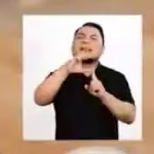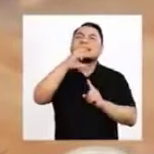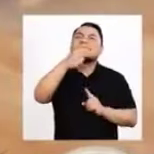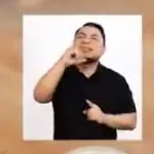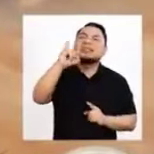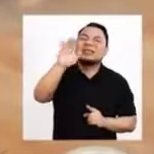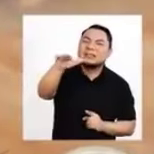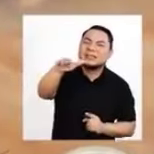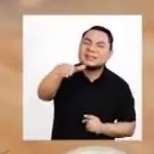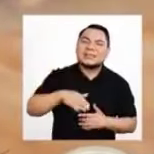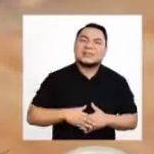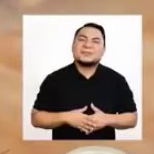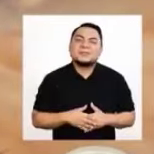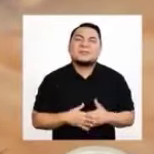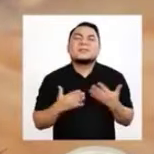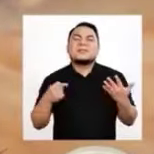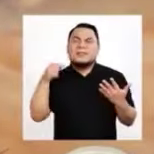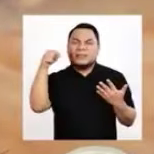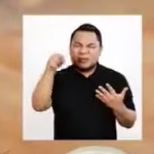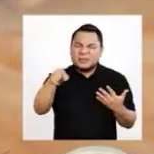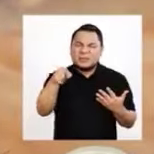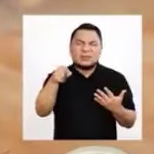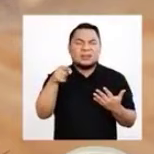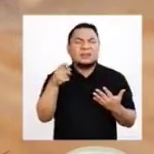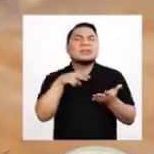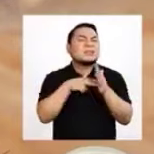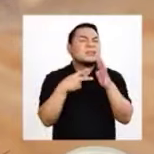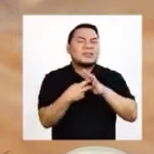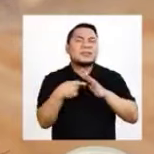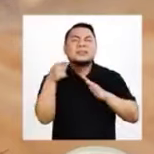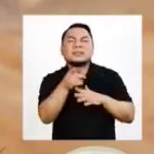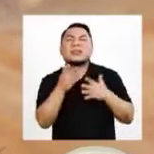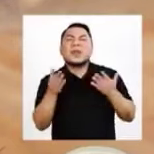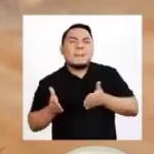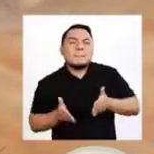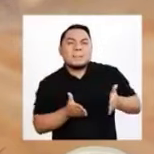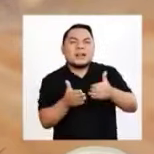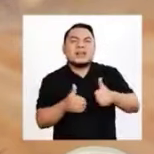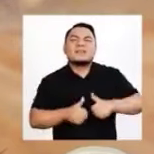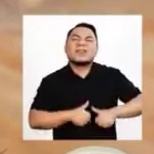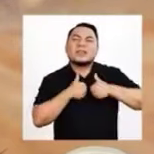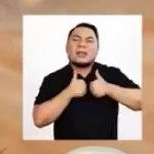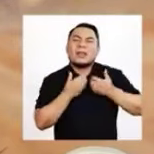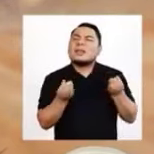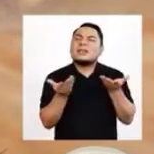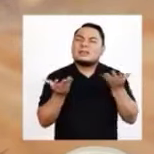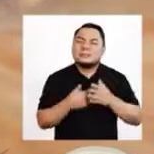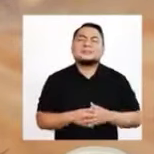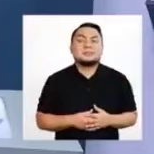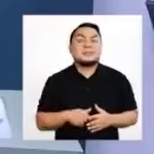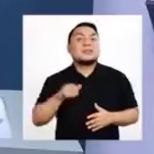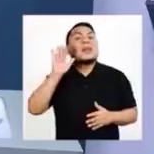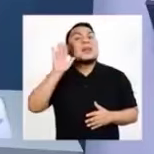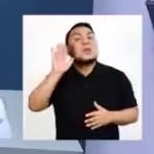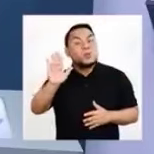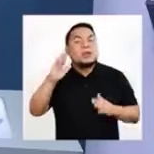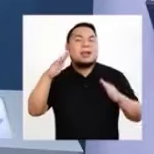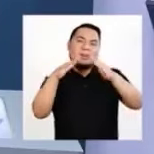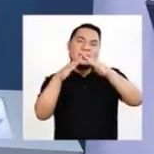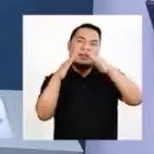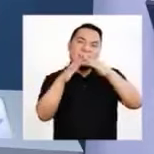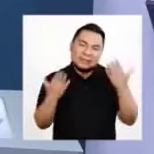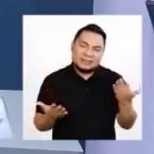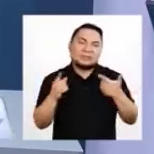¡Tete! ¡Tete! ¿A qué te refieres con medios de vida? A